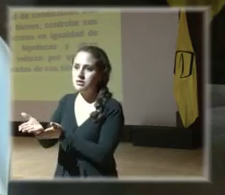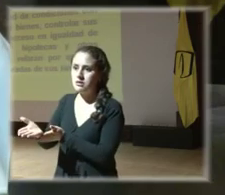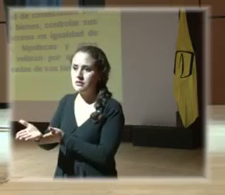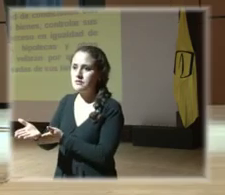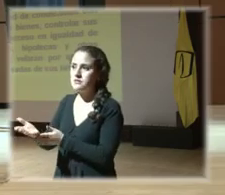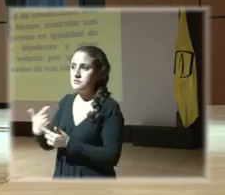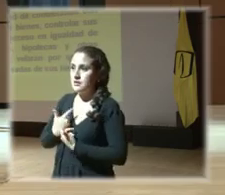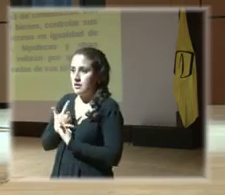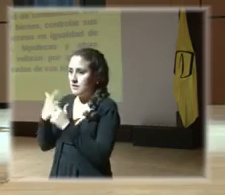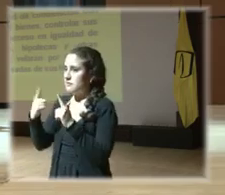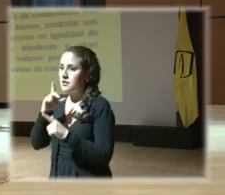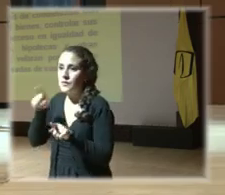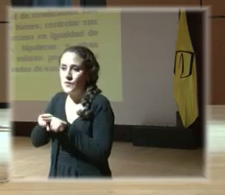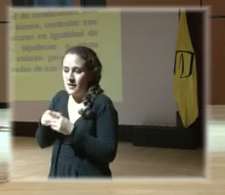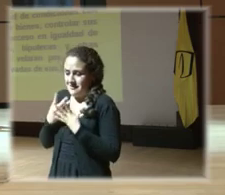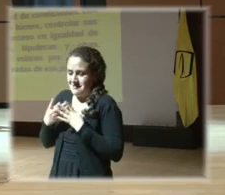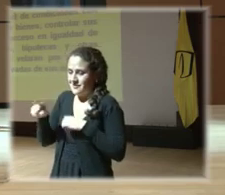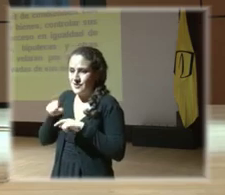privados de su libertad,